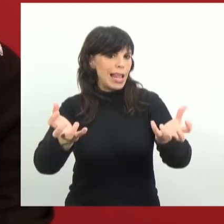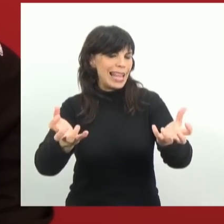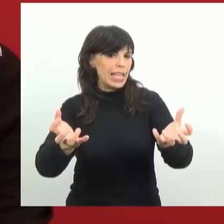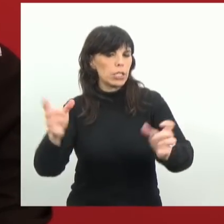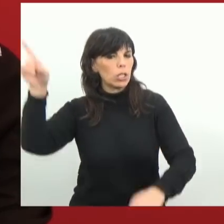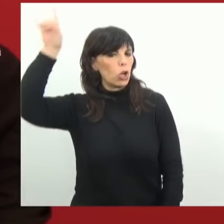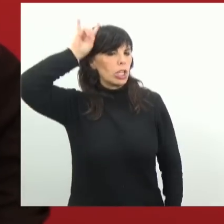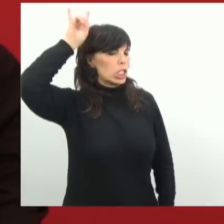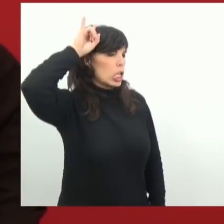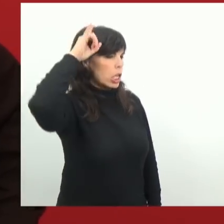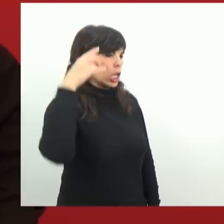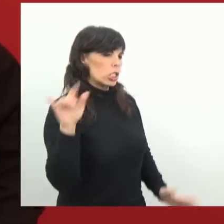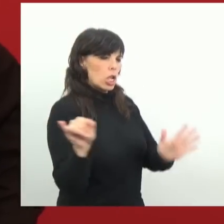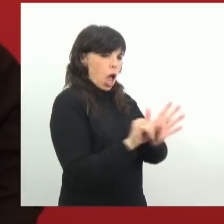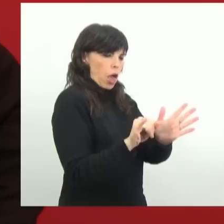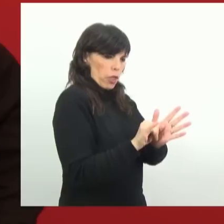Jesucristo le contesta de una forma